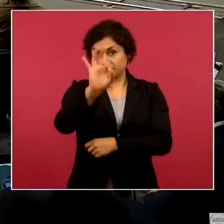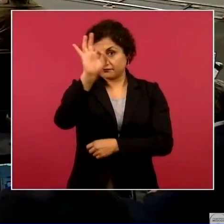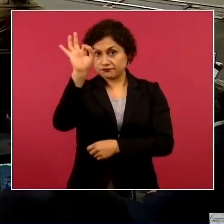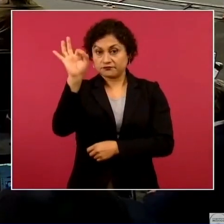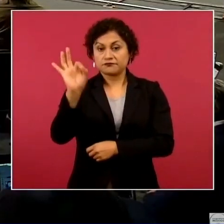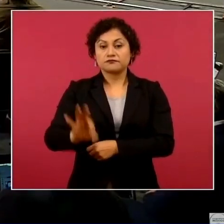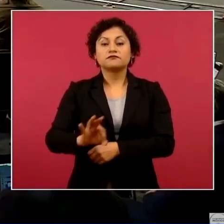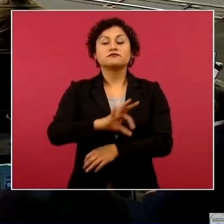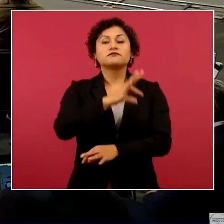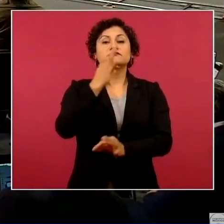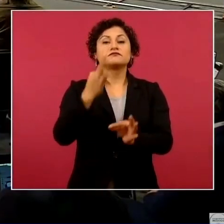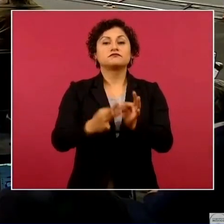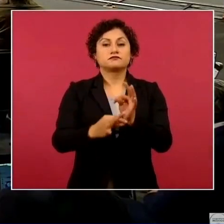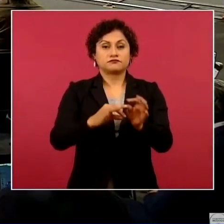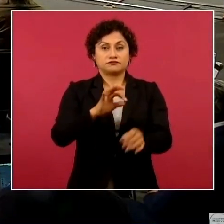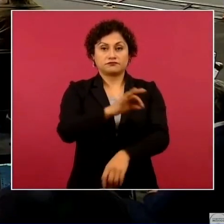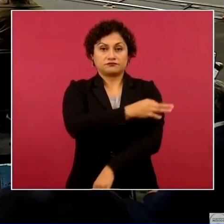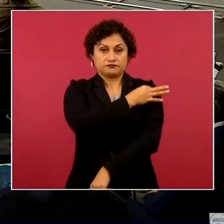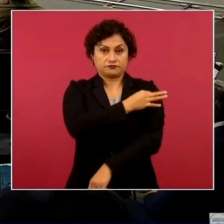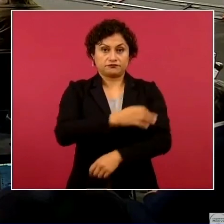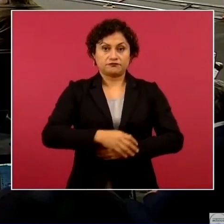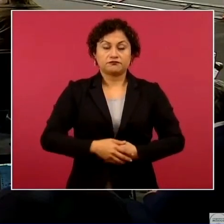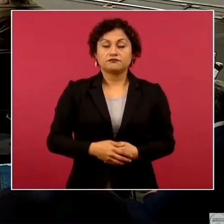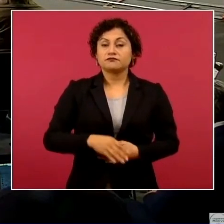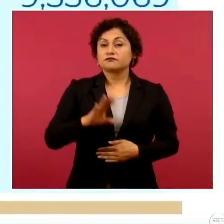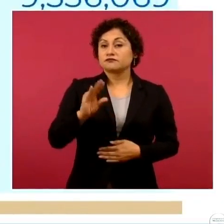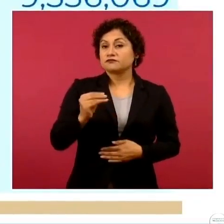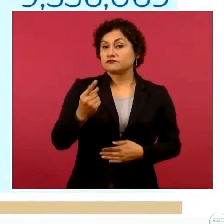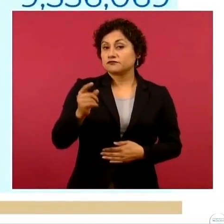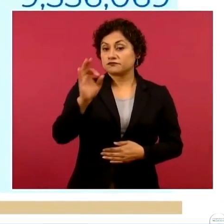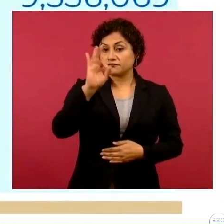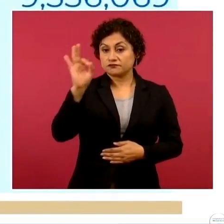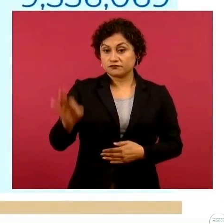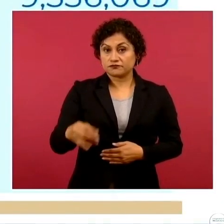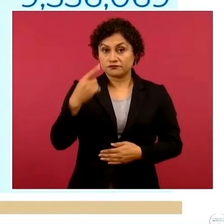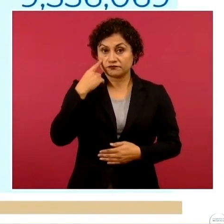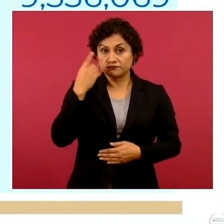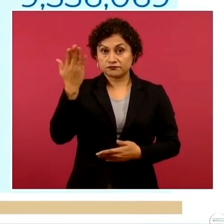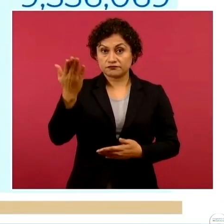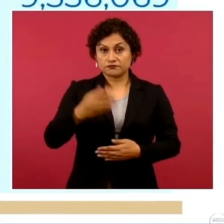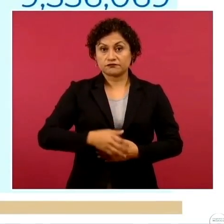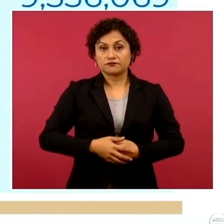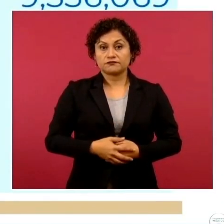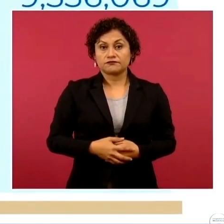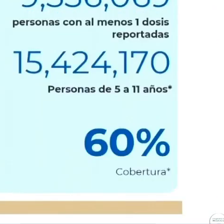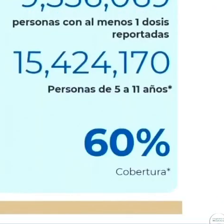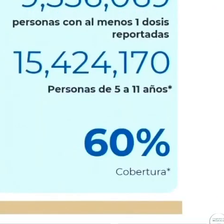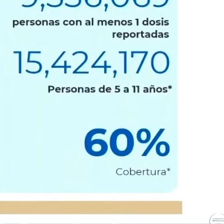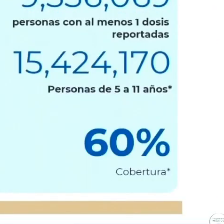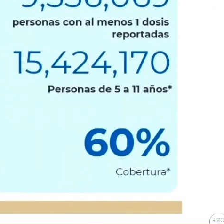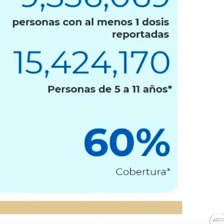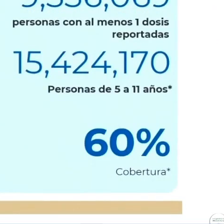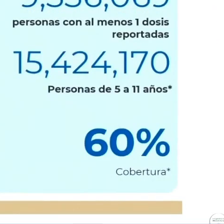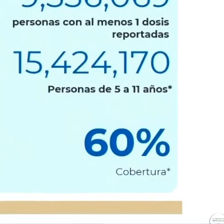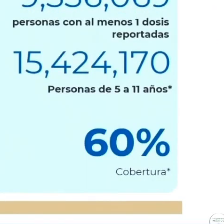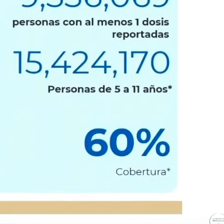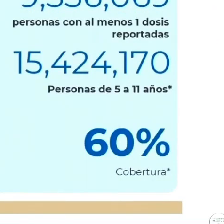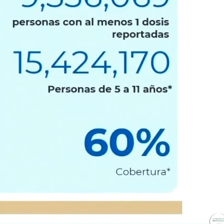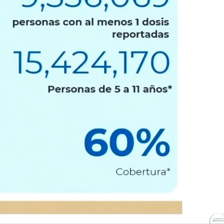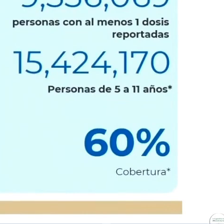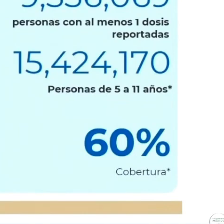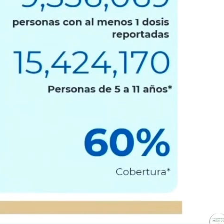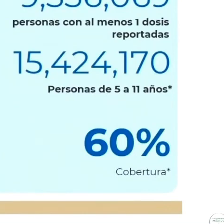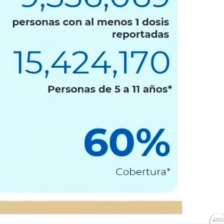de cobertura general, con 91% en personas adultas, 64% en personas